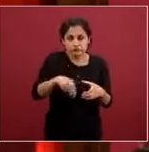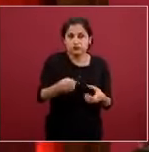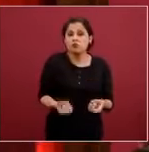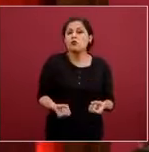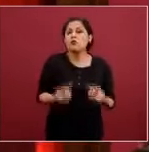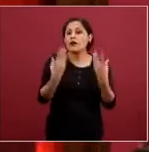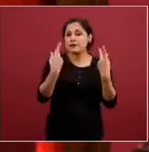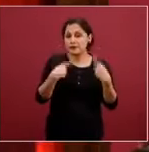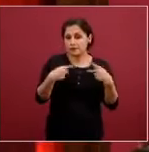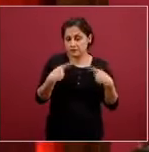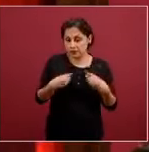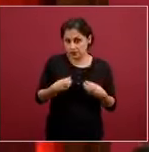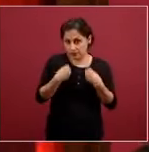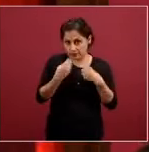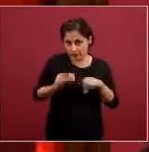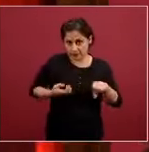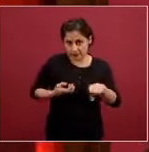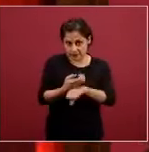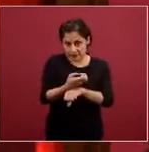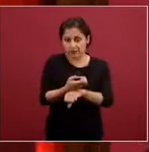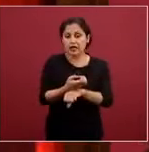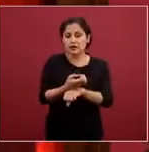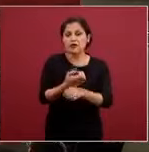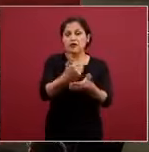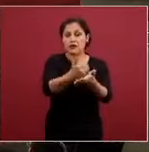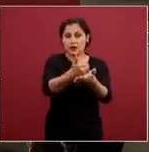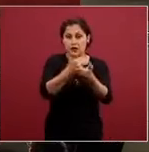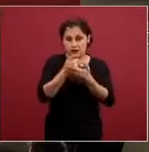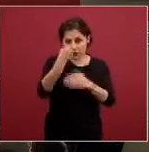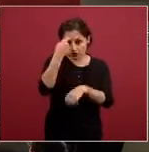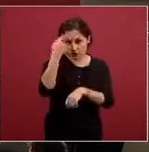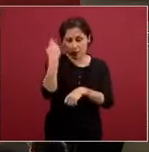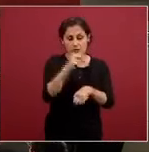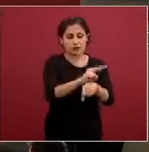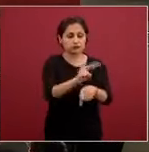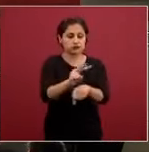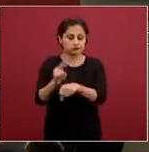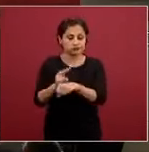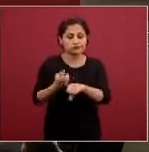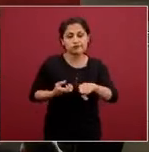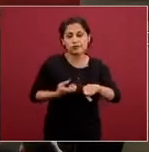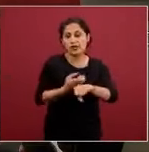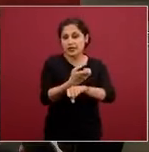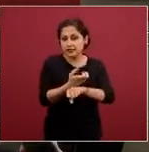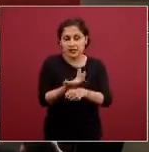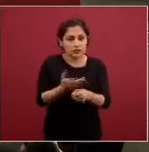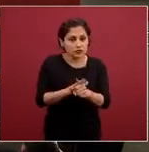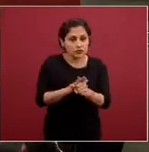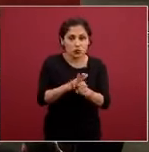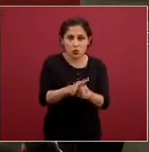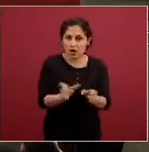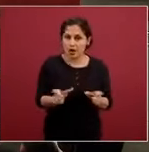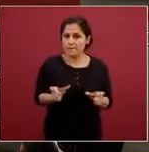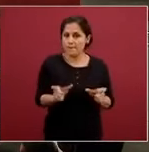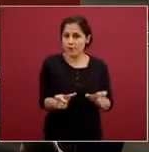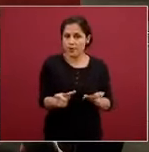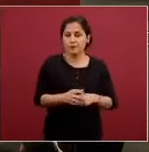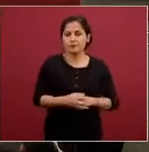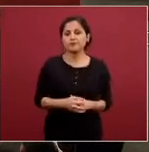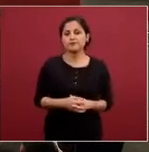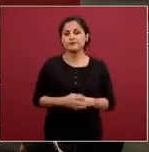entidades federativas y decir dónde está ocurriendo la transmisión y la dispersión más reciente de la enfermedad. Más allá que